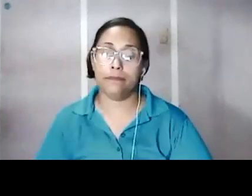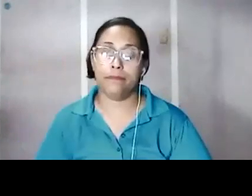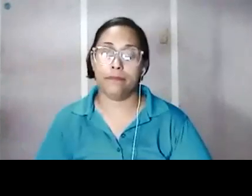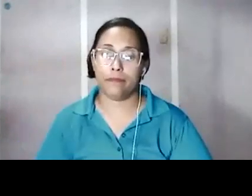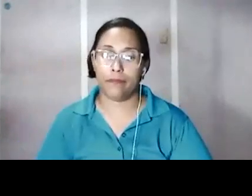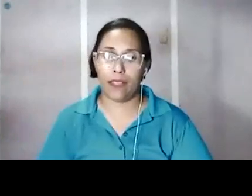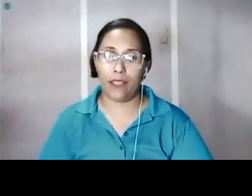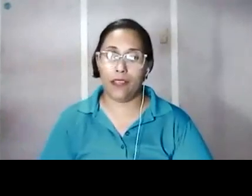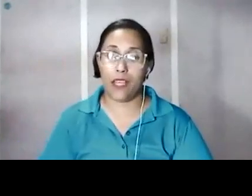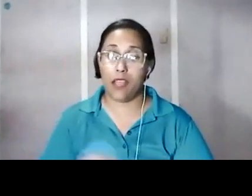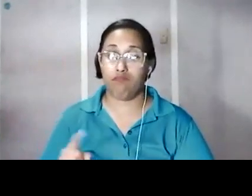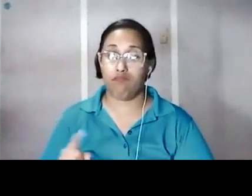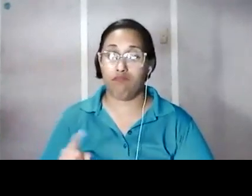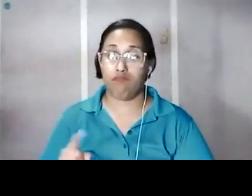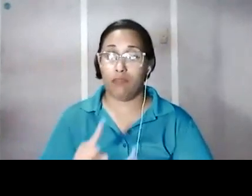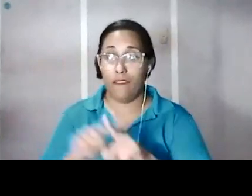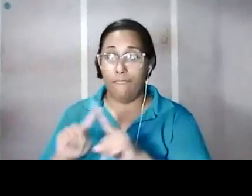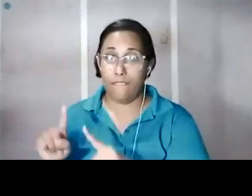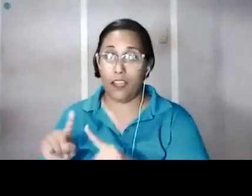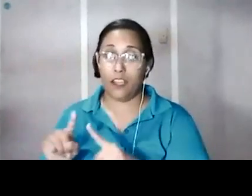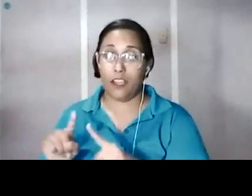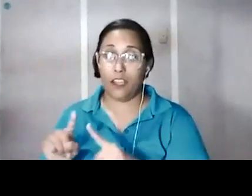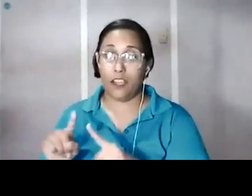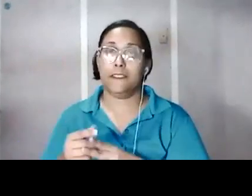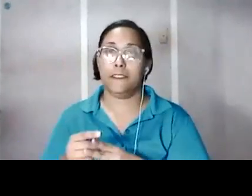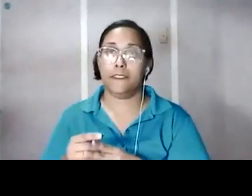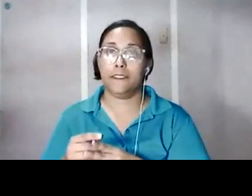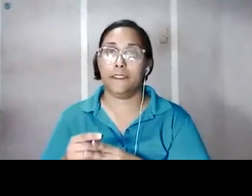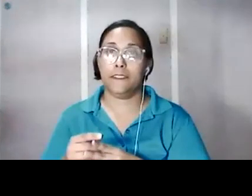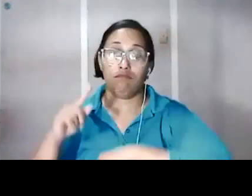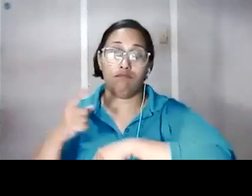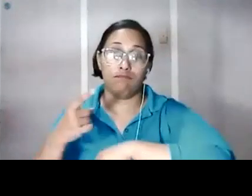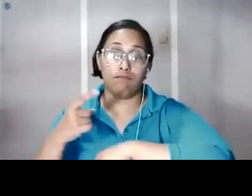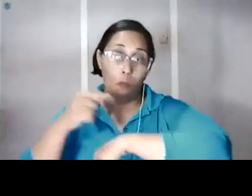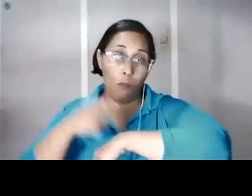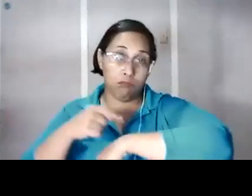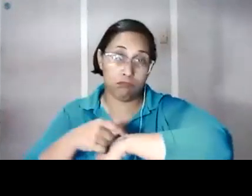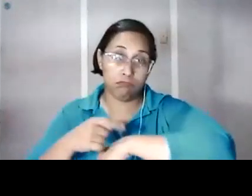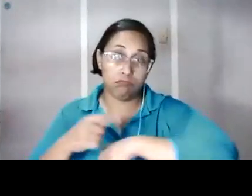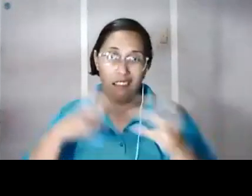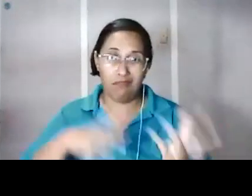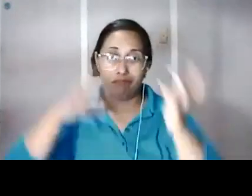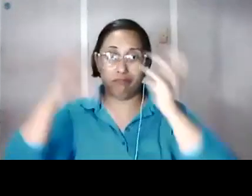más de una ocasión acarreó desórdenes,